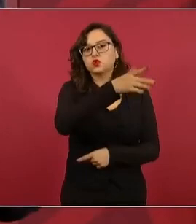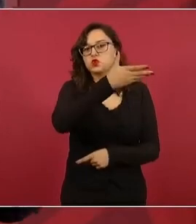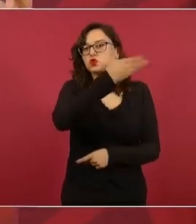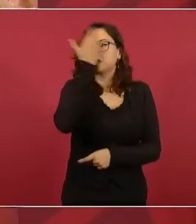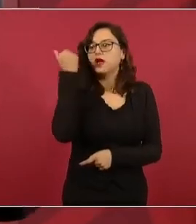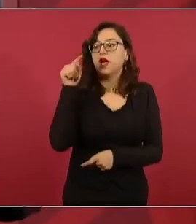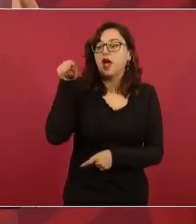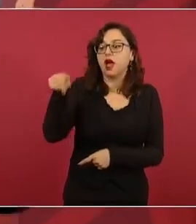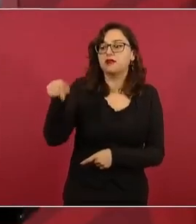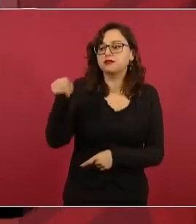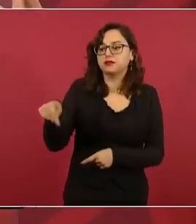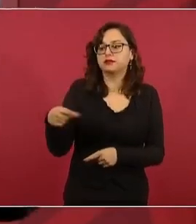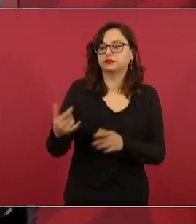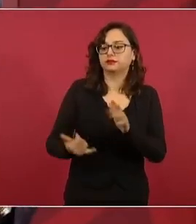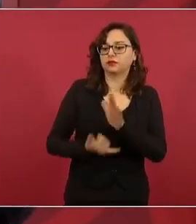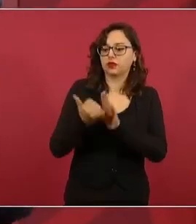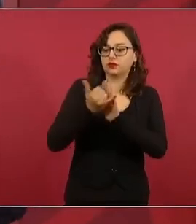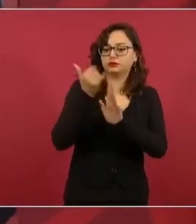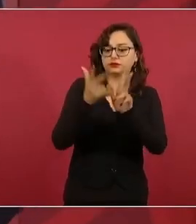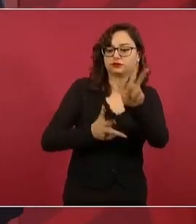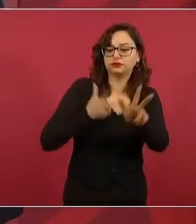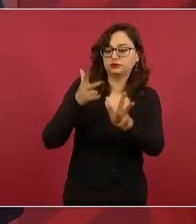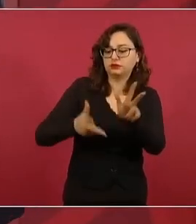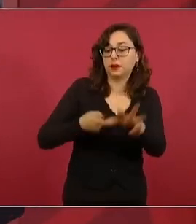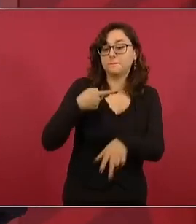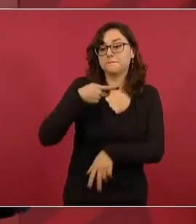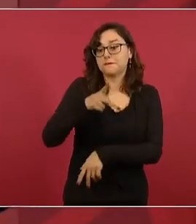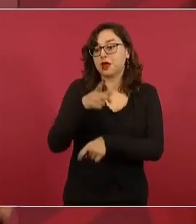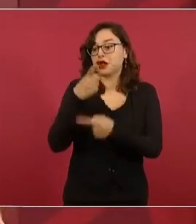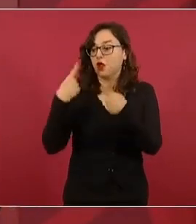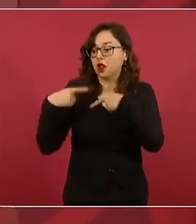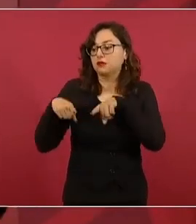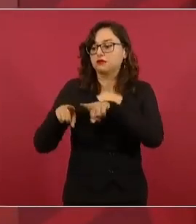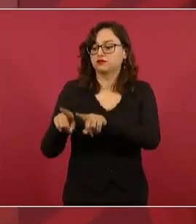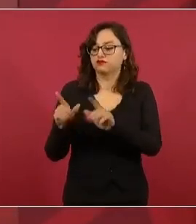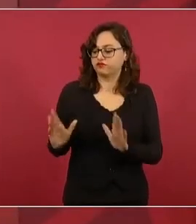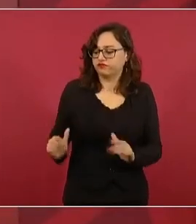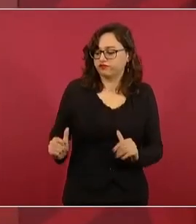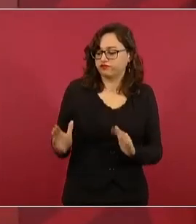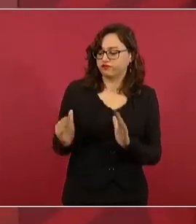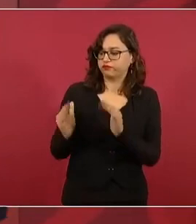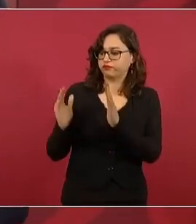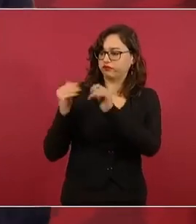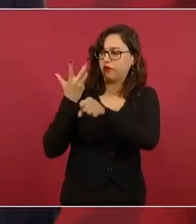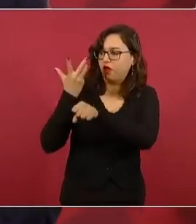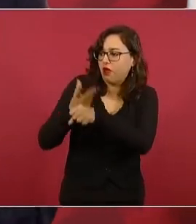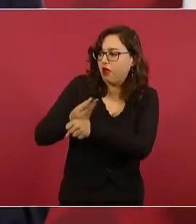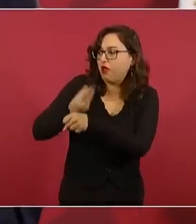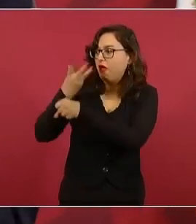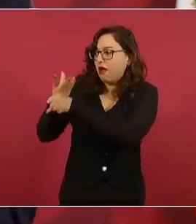con la construcción del Tren Maya. Que venga aquí, que explique.